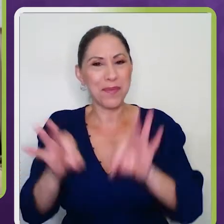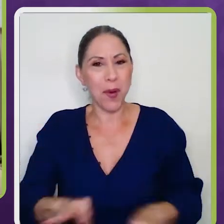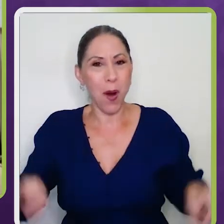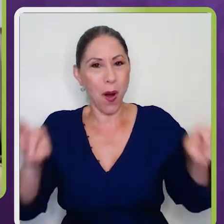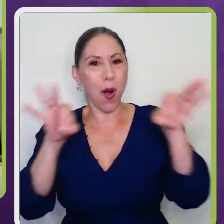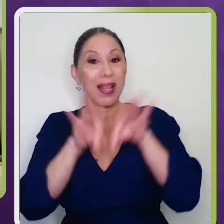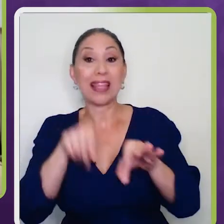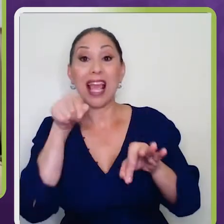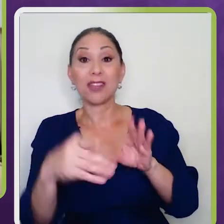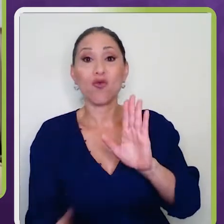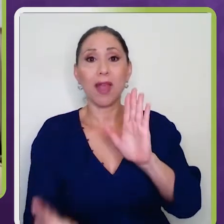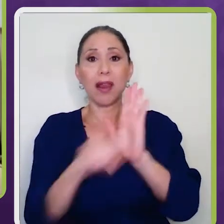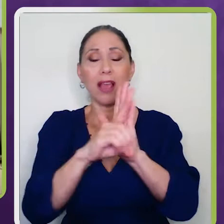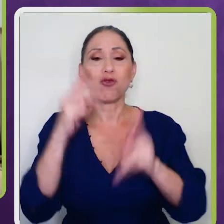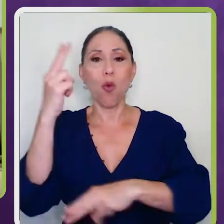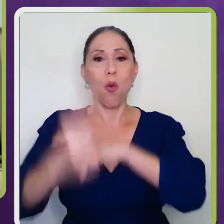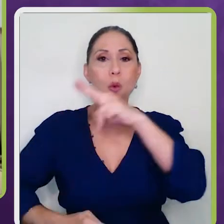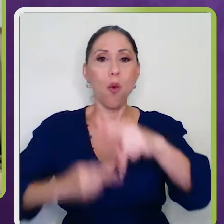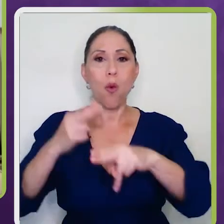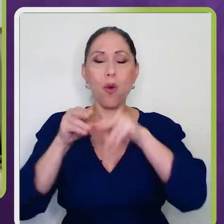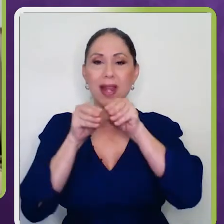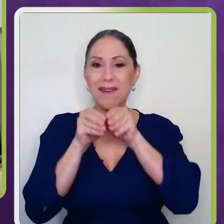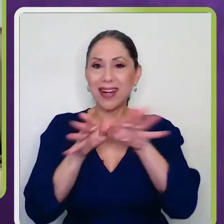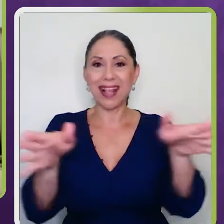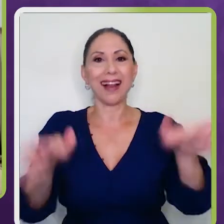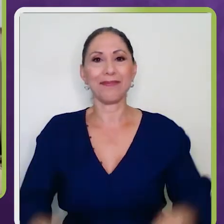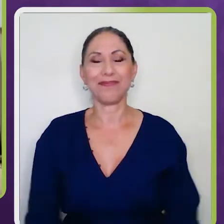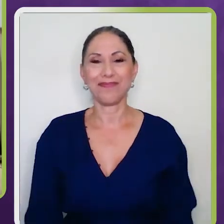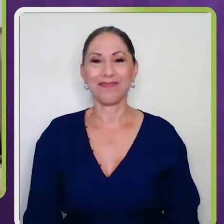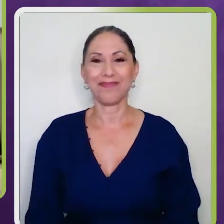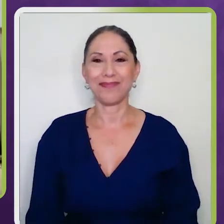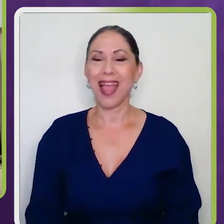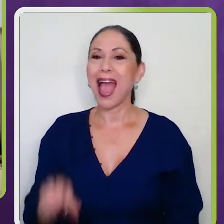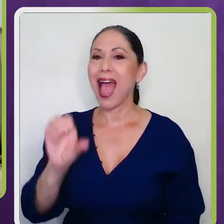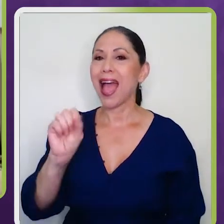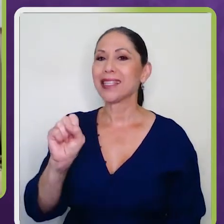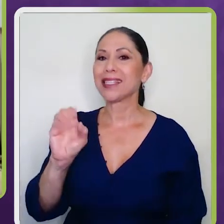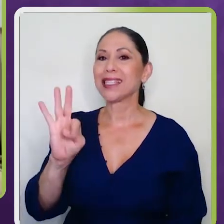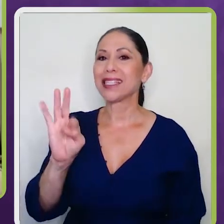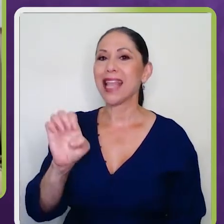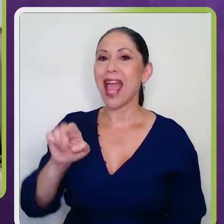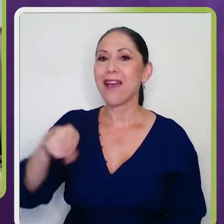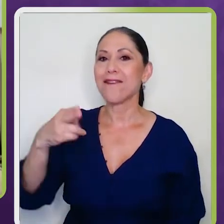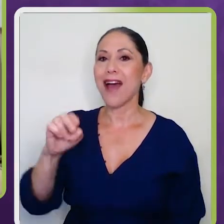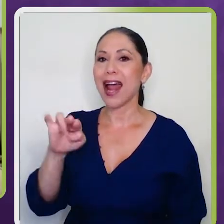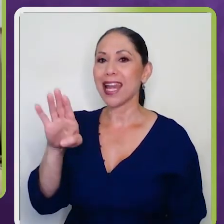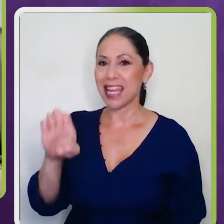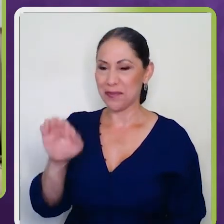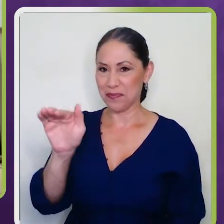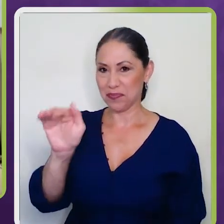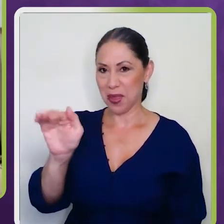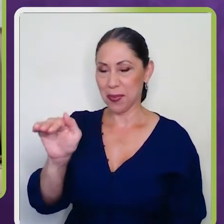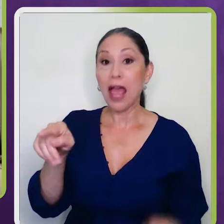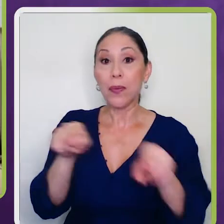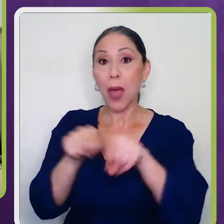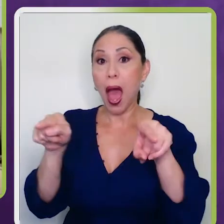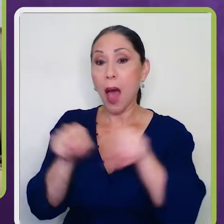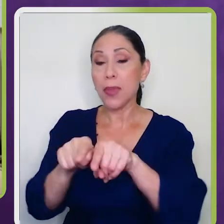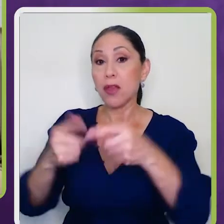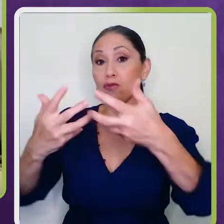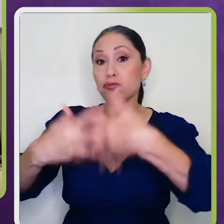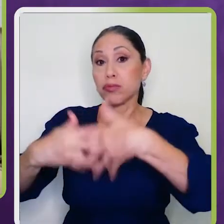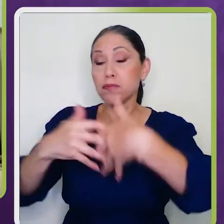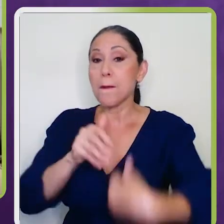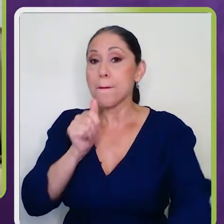importante porque es un derecho universal. Y Stephanie, también desde el sector privado, ¿verdad? De